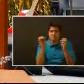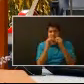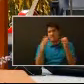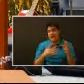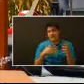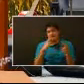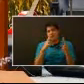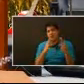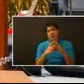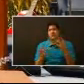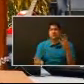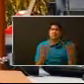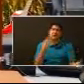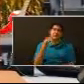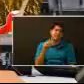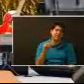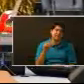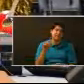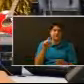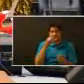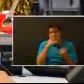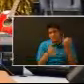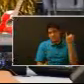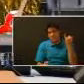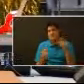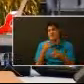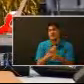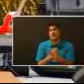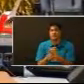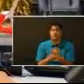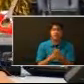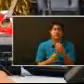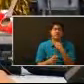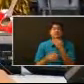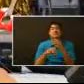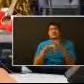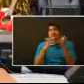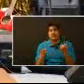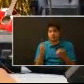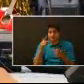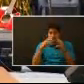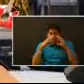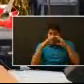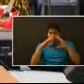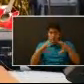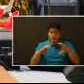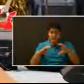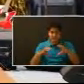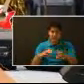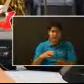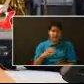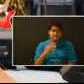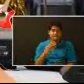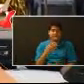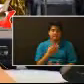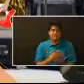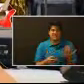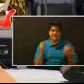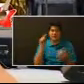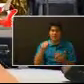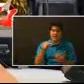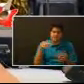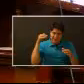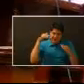y tal vez así se acaban los problemas. Entonces ahí estaba la cueva de Adulam. Pasaron ahí,